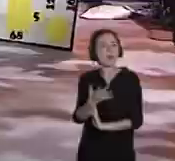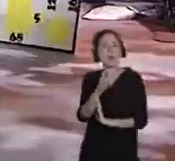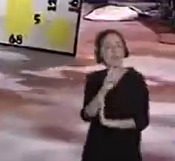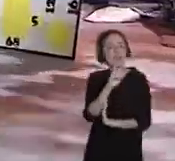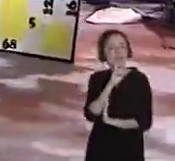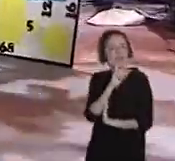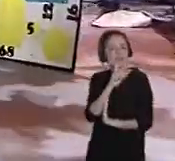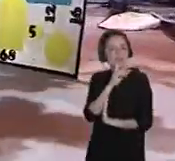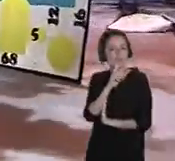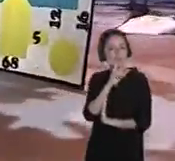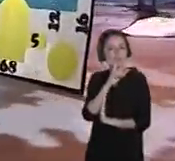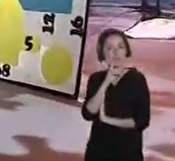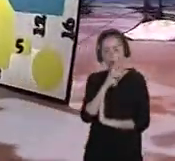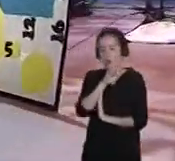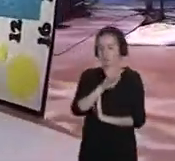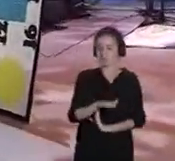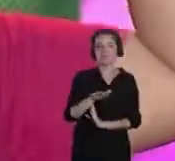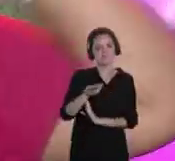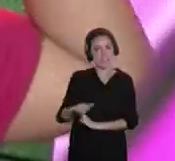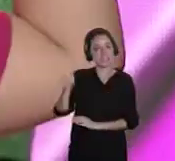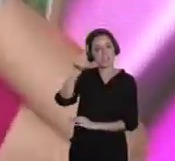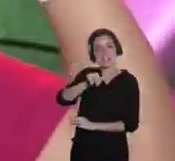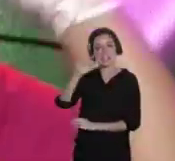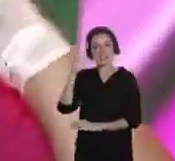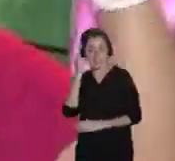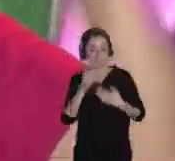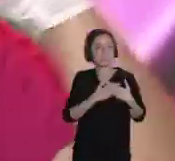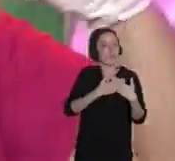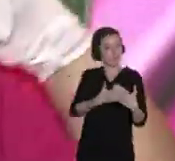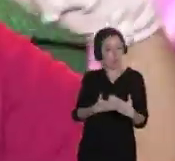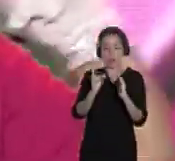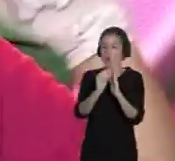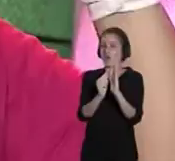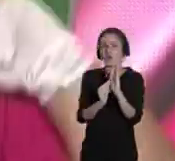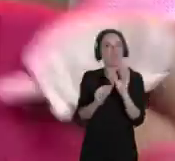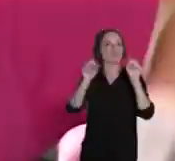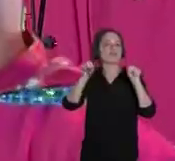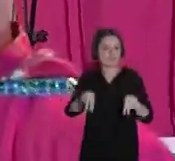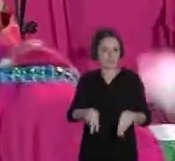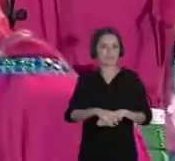Con niños voluntarios y sin condición.